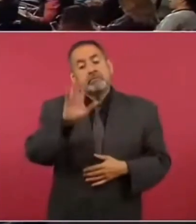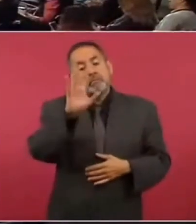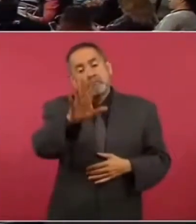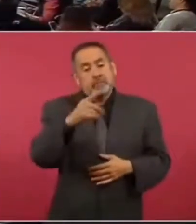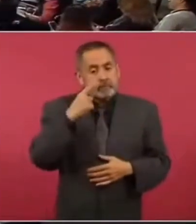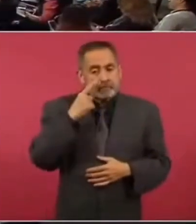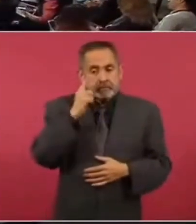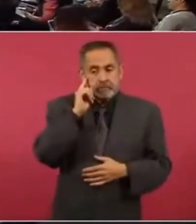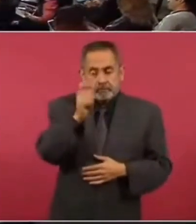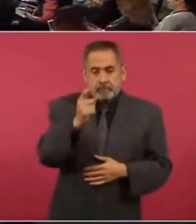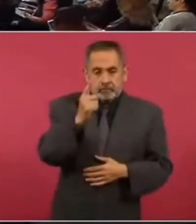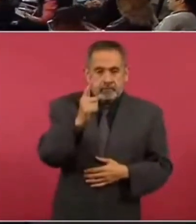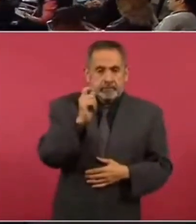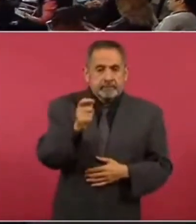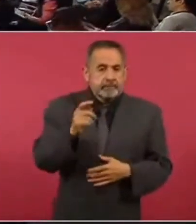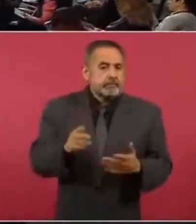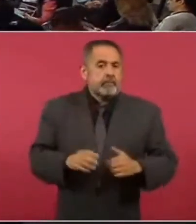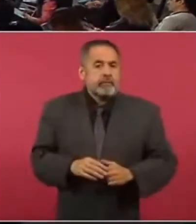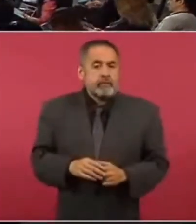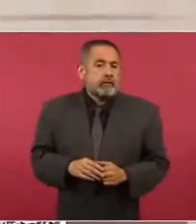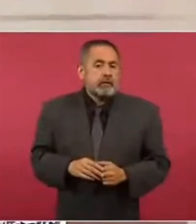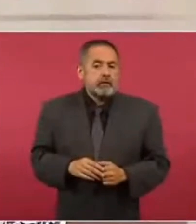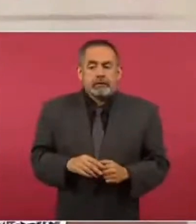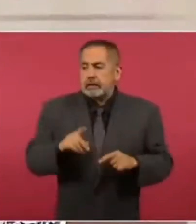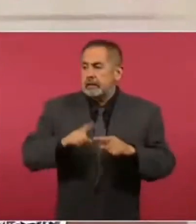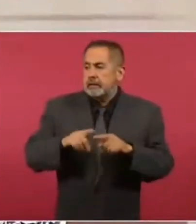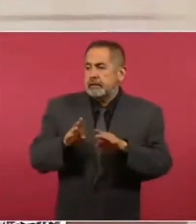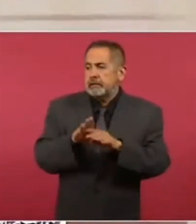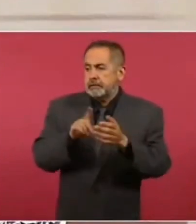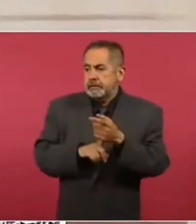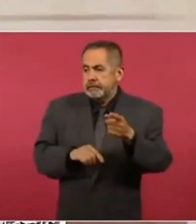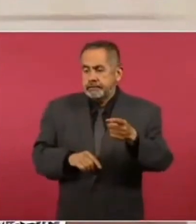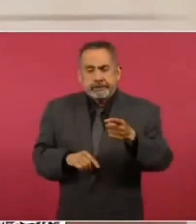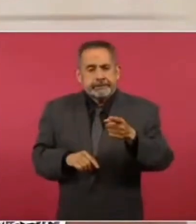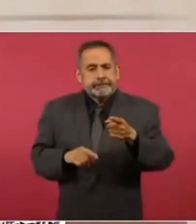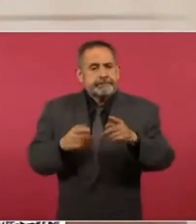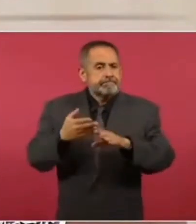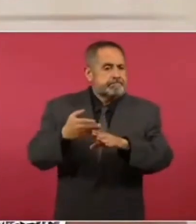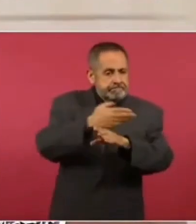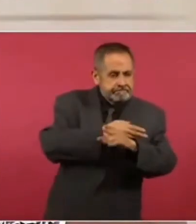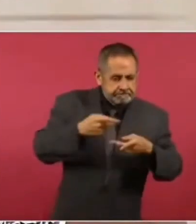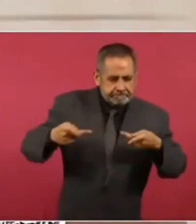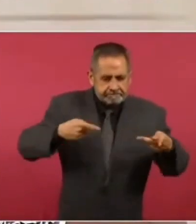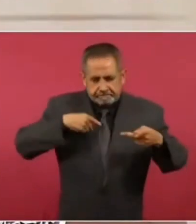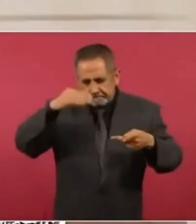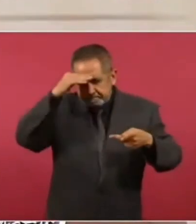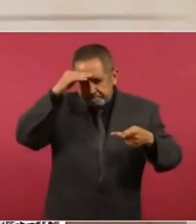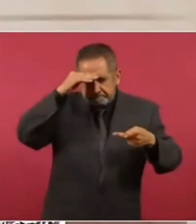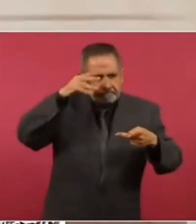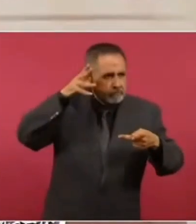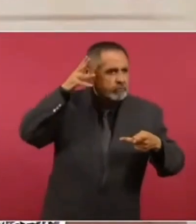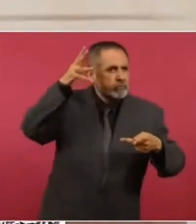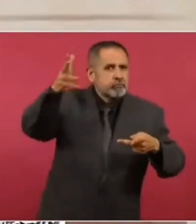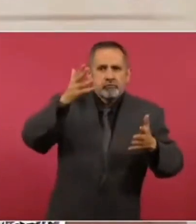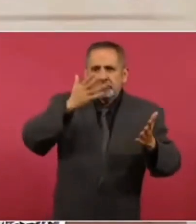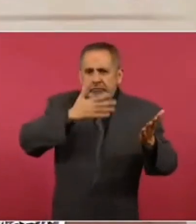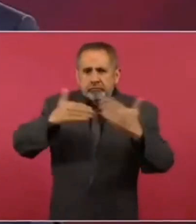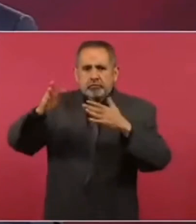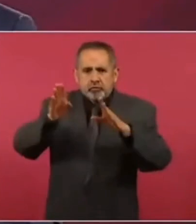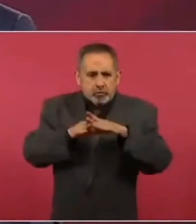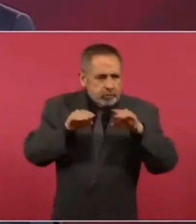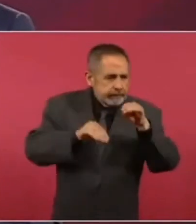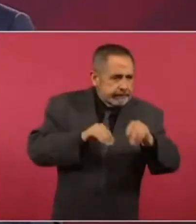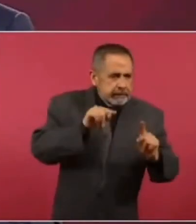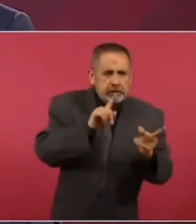ver también con la planeación para el desarrollo, a lo que hacía